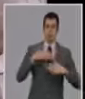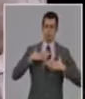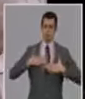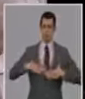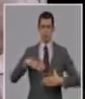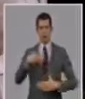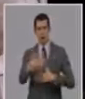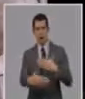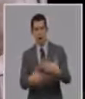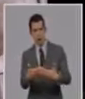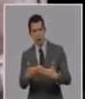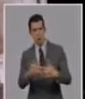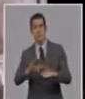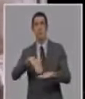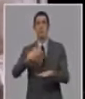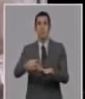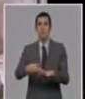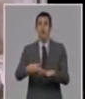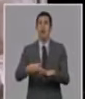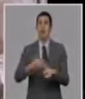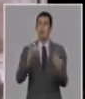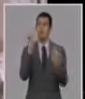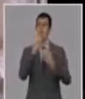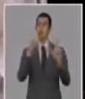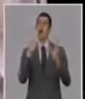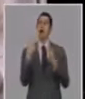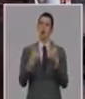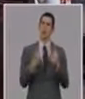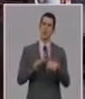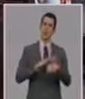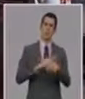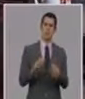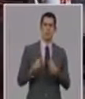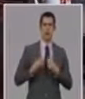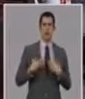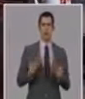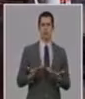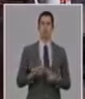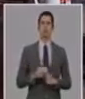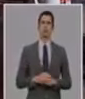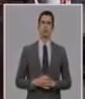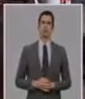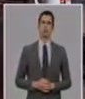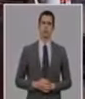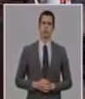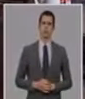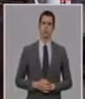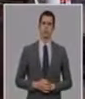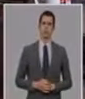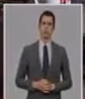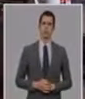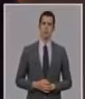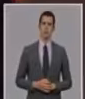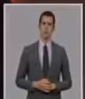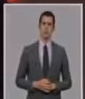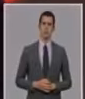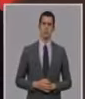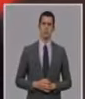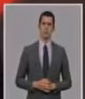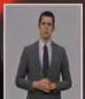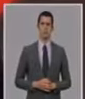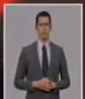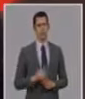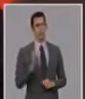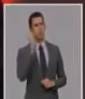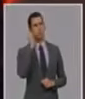despertar el virus en la persona enferma. Consuelo, ustedes en el Instituto de Hematología e Inmunología también han desarrollado estudios